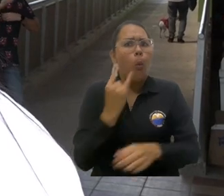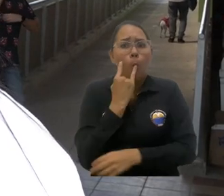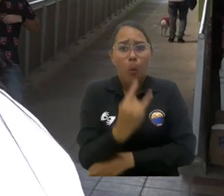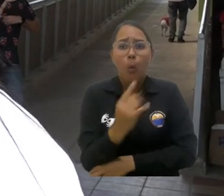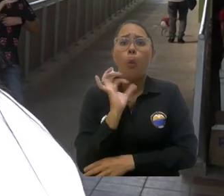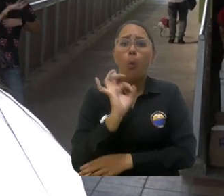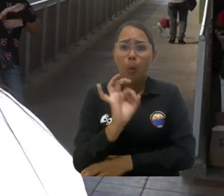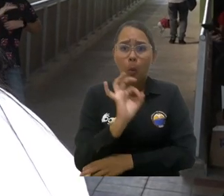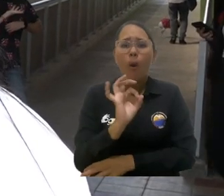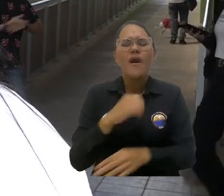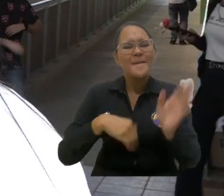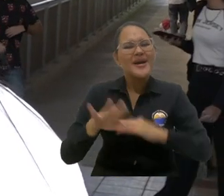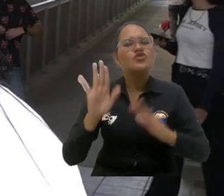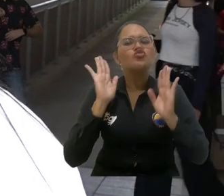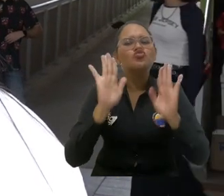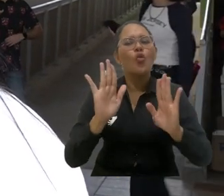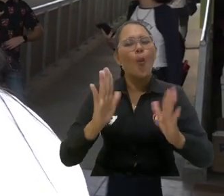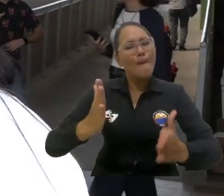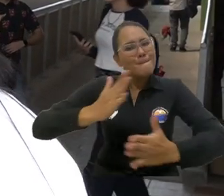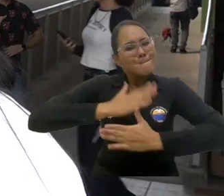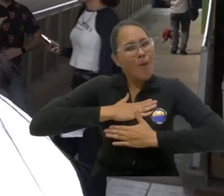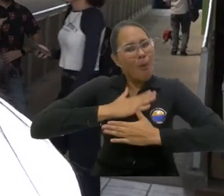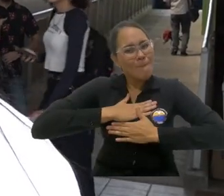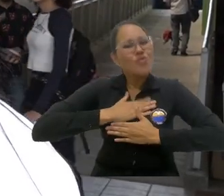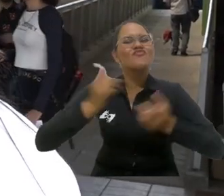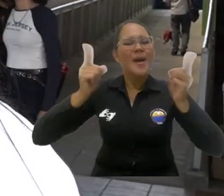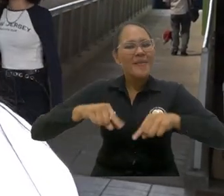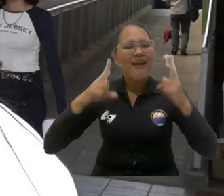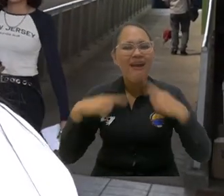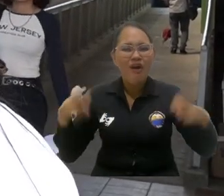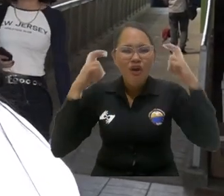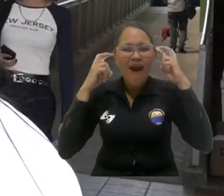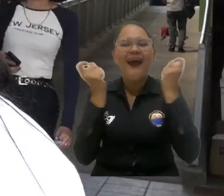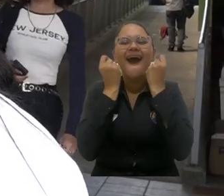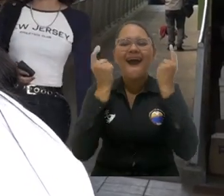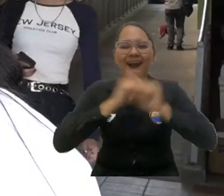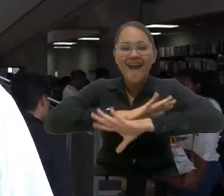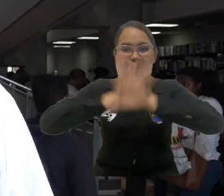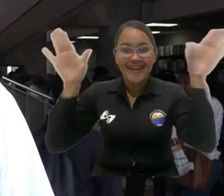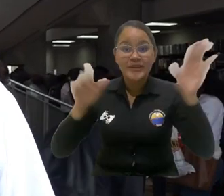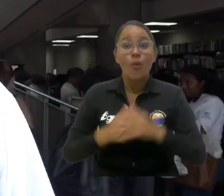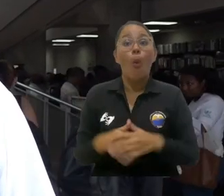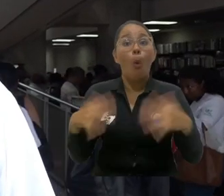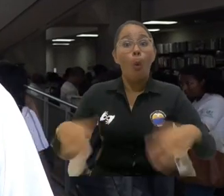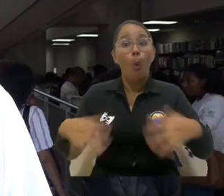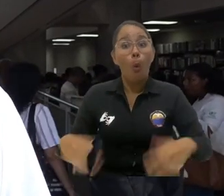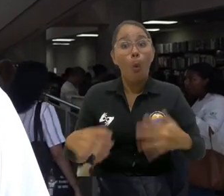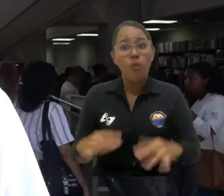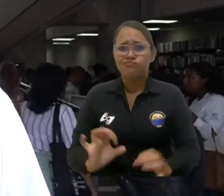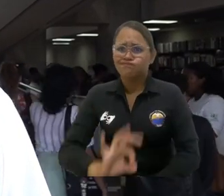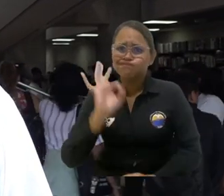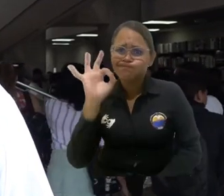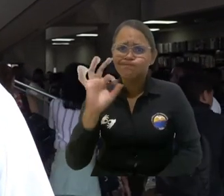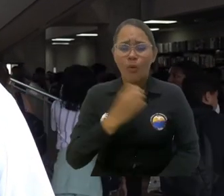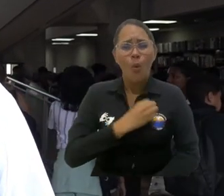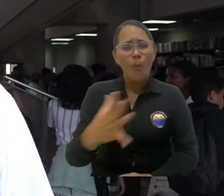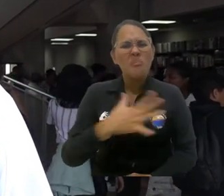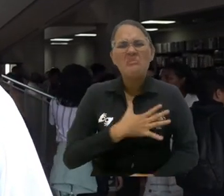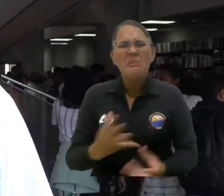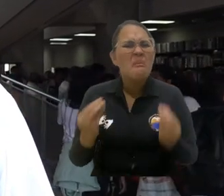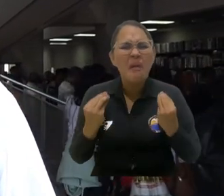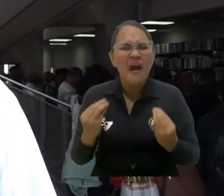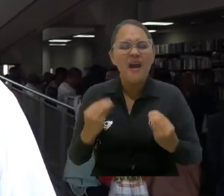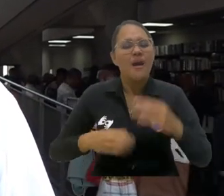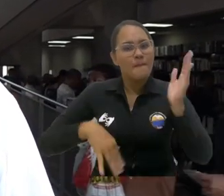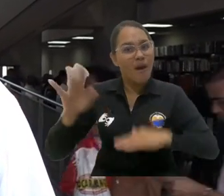para poder unificar lo que es propio y también tener un conocimiento adicional. Así que es una excelente oportunidad para desarrollar